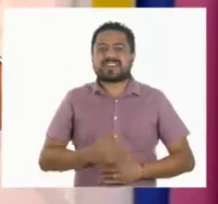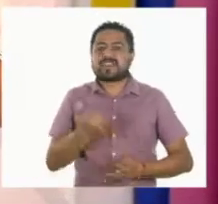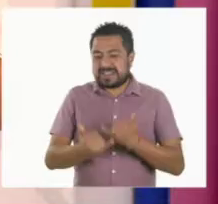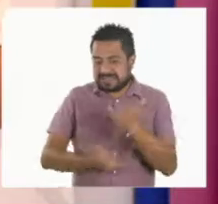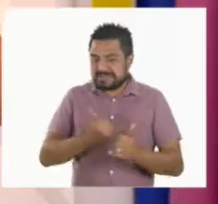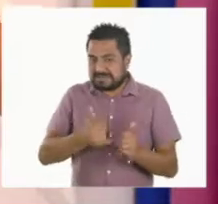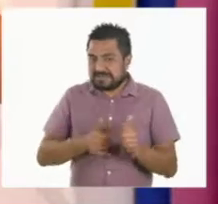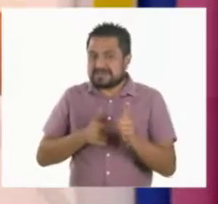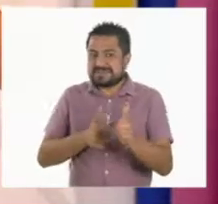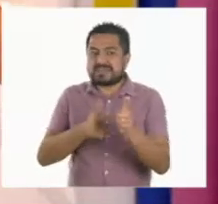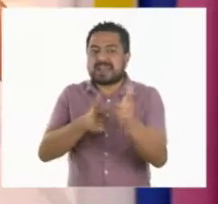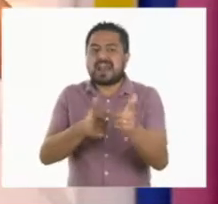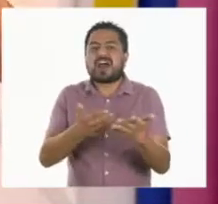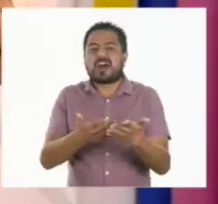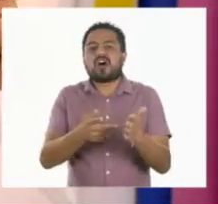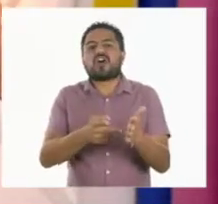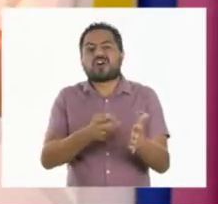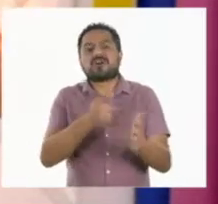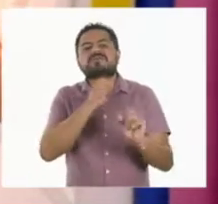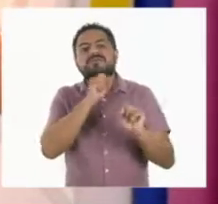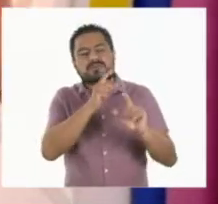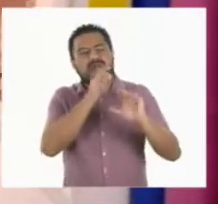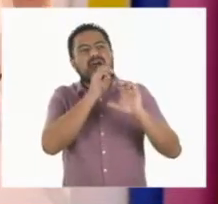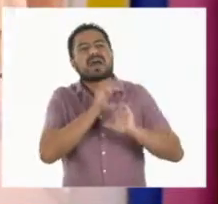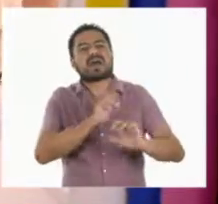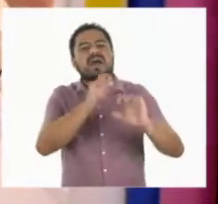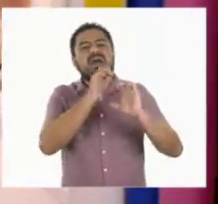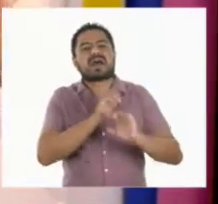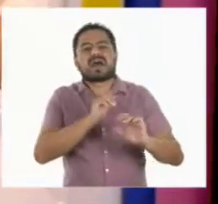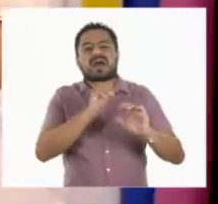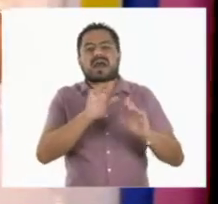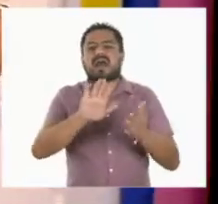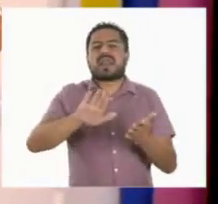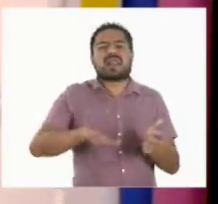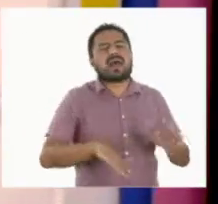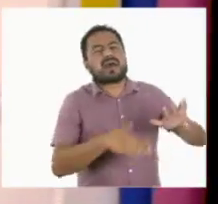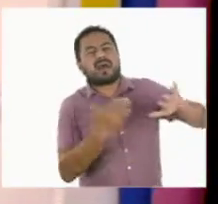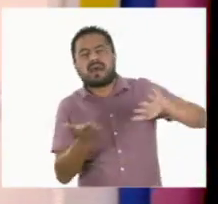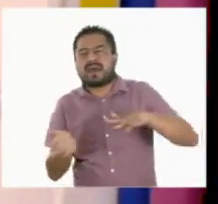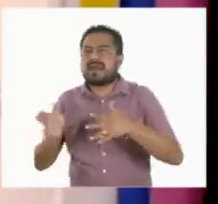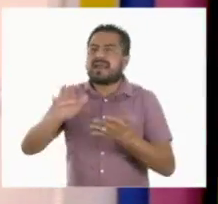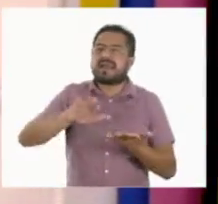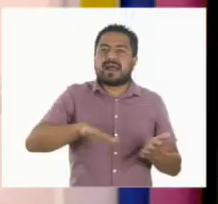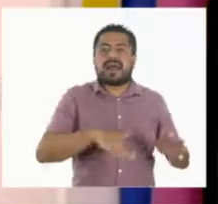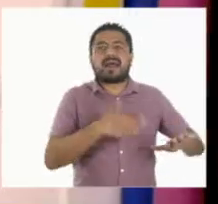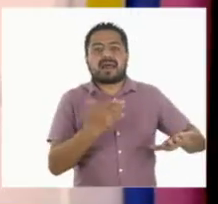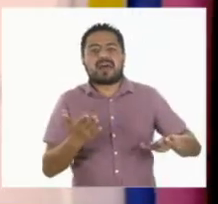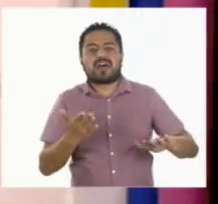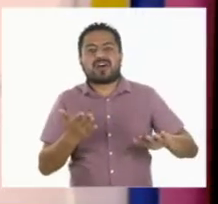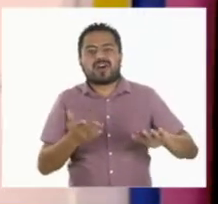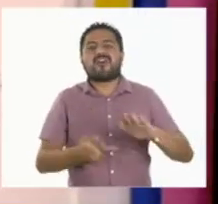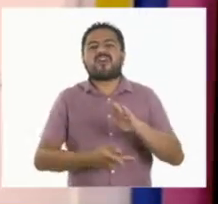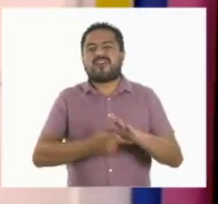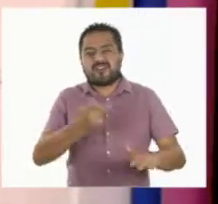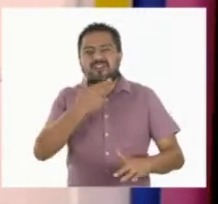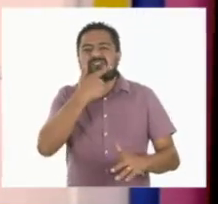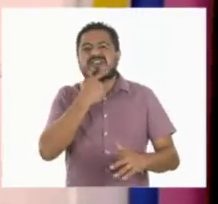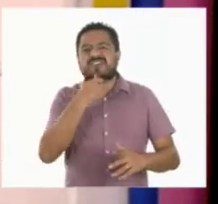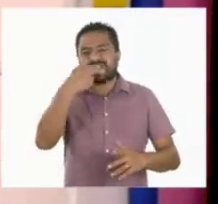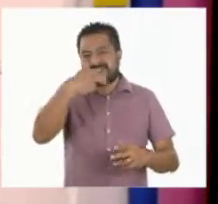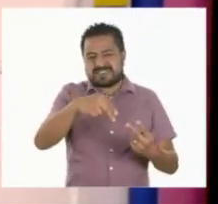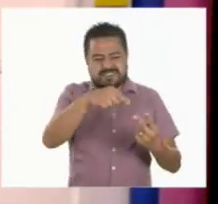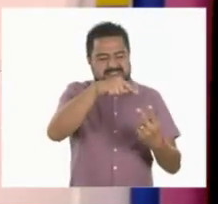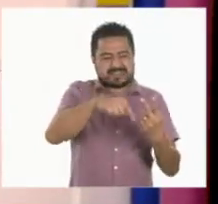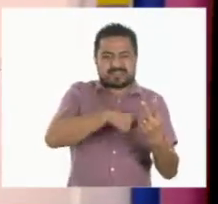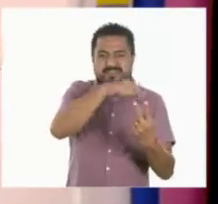jugando, vamos a repetir la canción desde el principio, después de la, la, la, la, la, la, la, la, volvemos con el Juan,